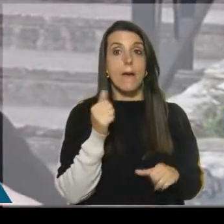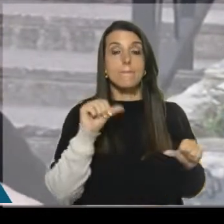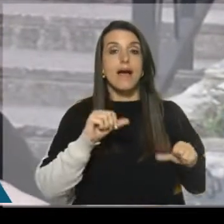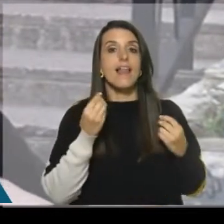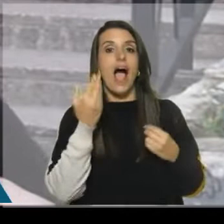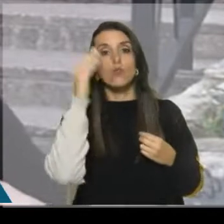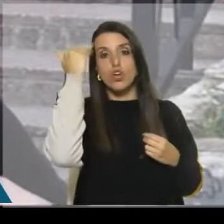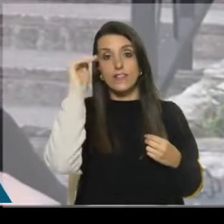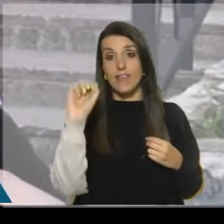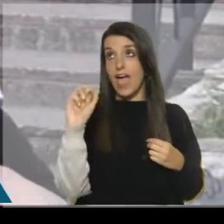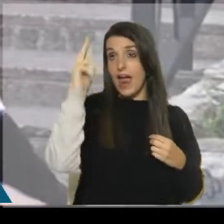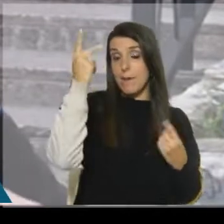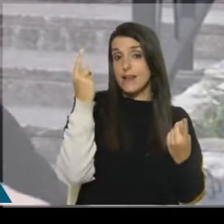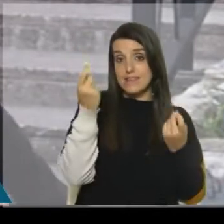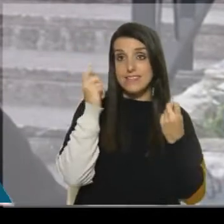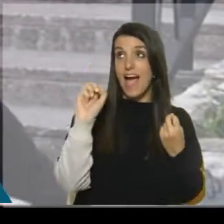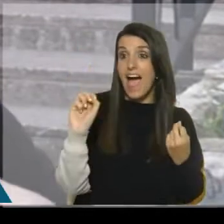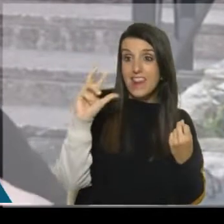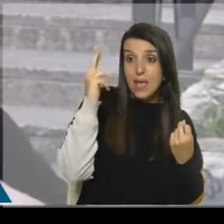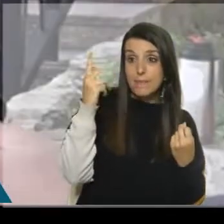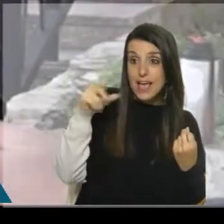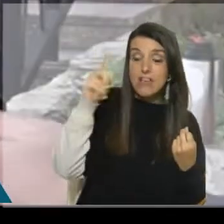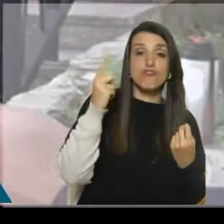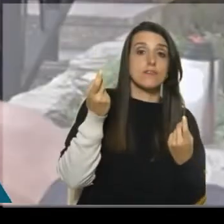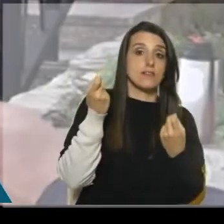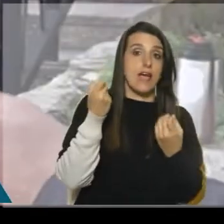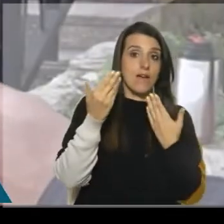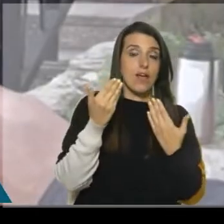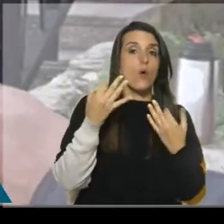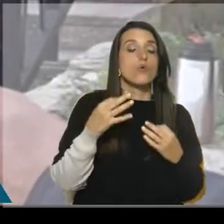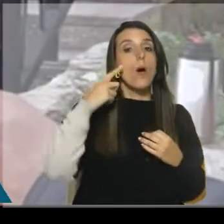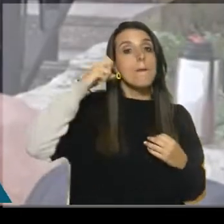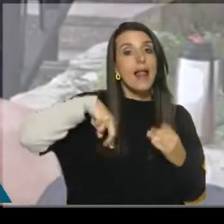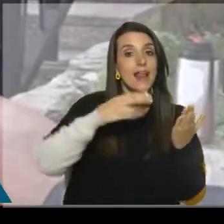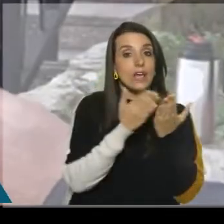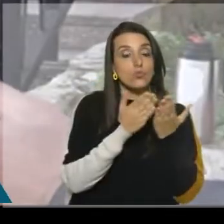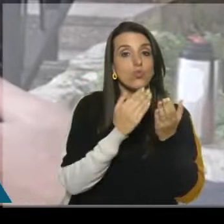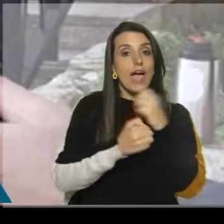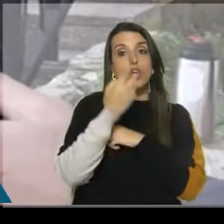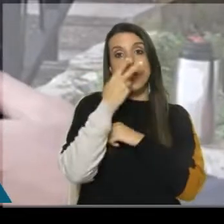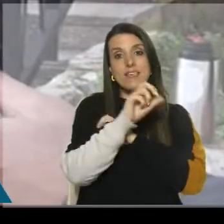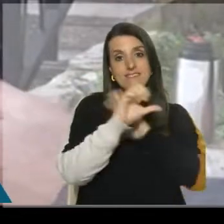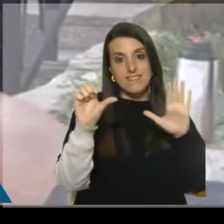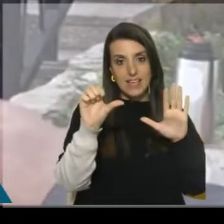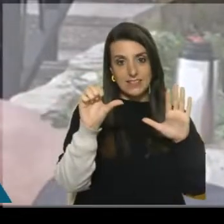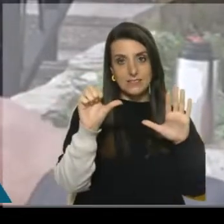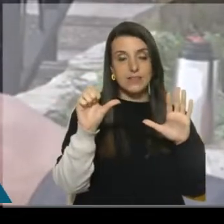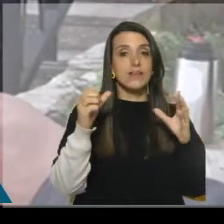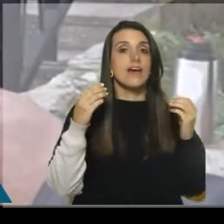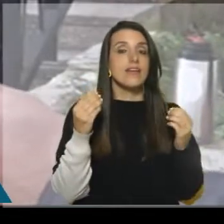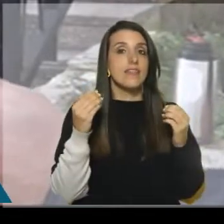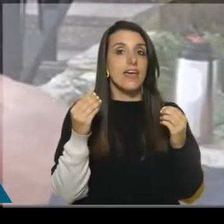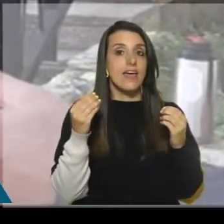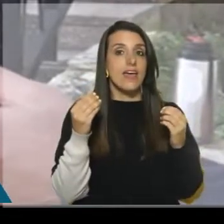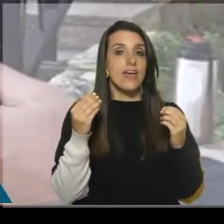autoridades de la ley y es necesario que la anep se siente a negociar nosotros tenemos planes de estudio que son del año 2006 que están actualizados en